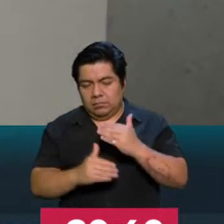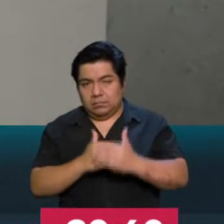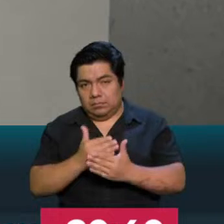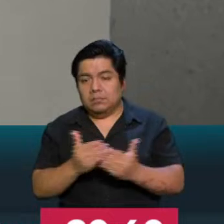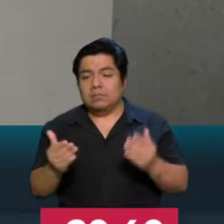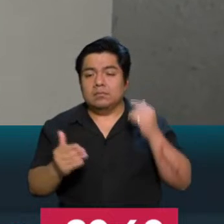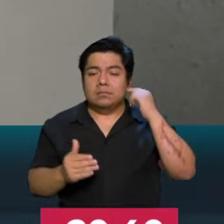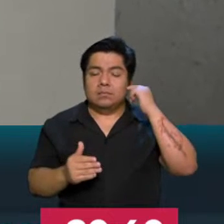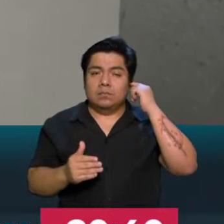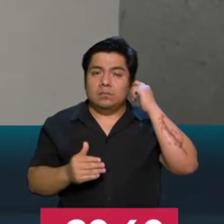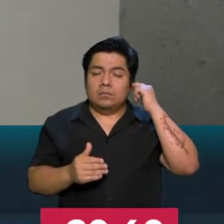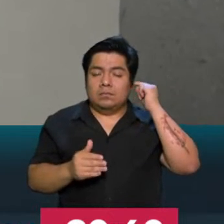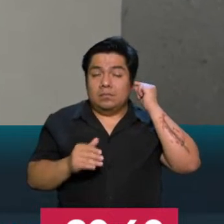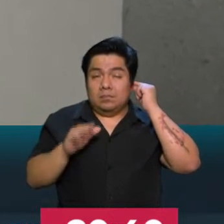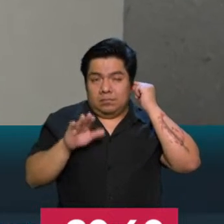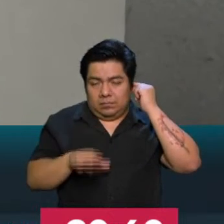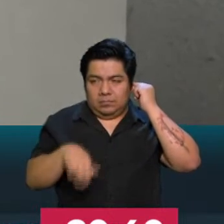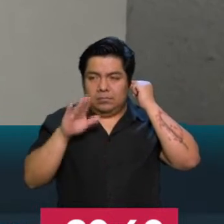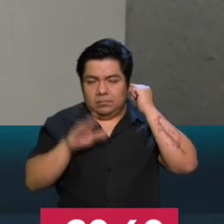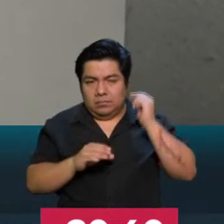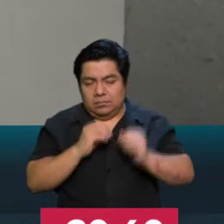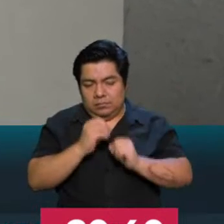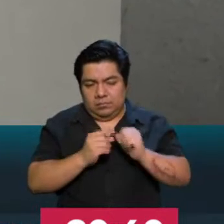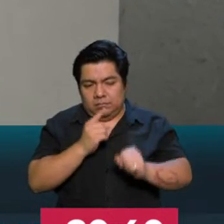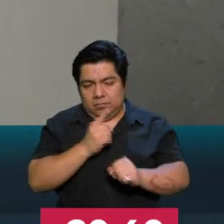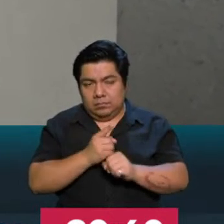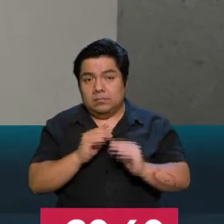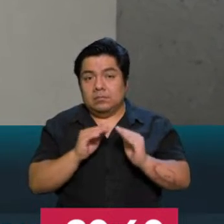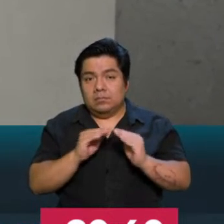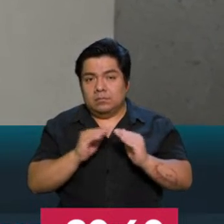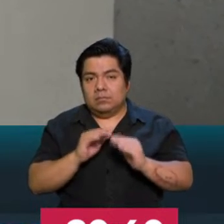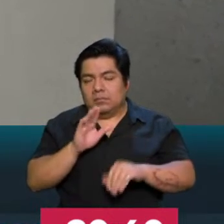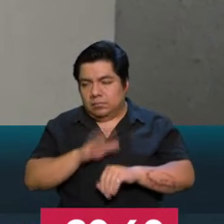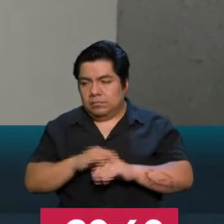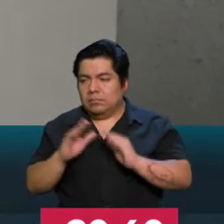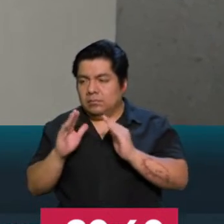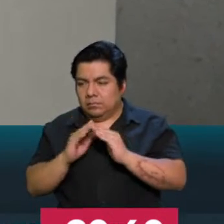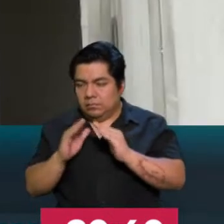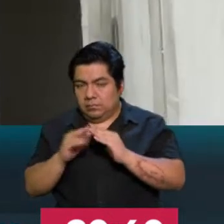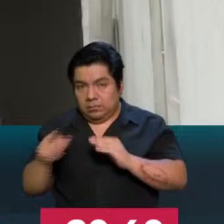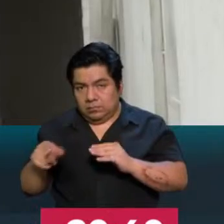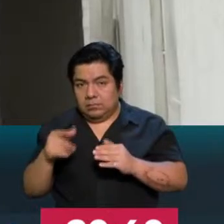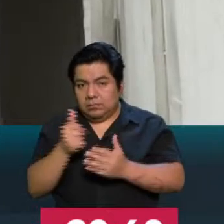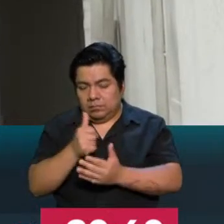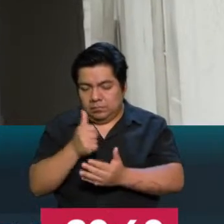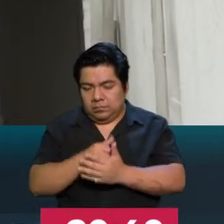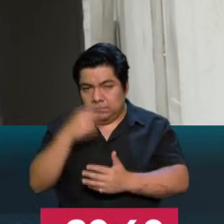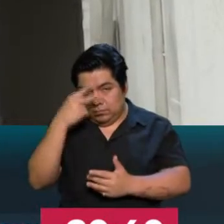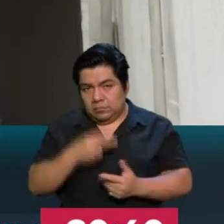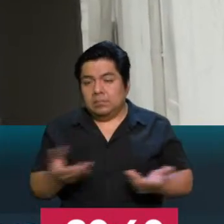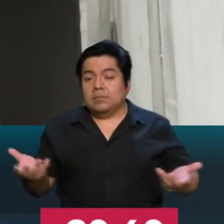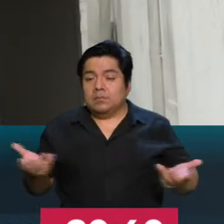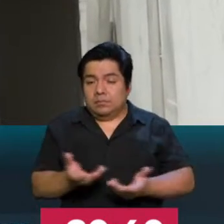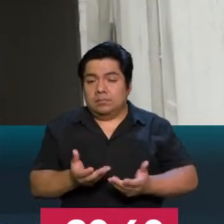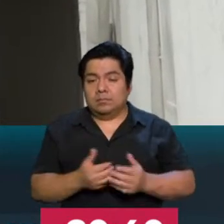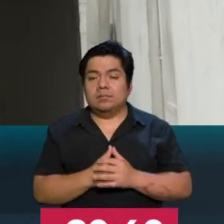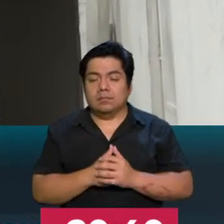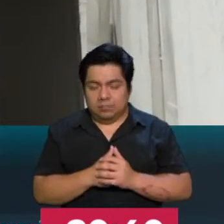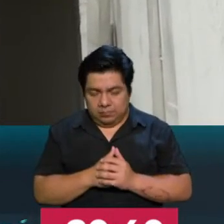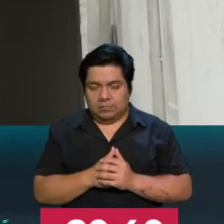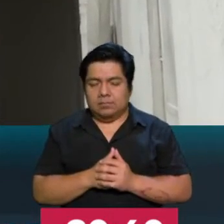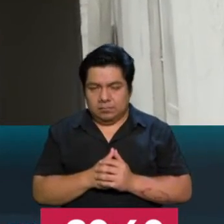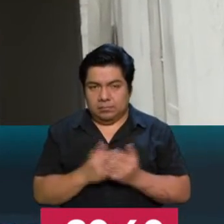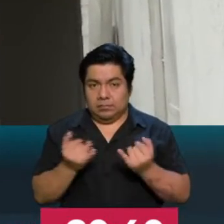donde haya más opciones de vivienda, comenzando por las viviendas que producirá la ciudad a partir de un esquema de